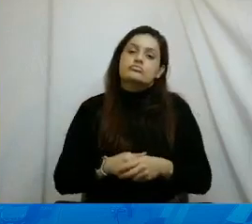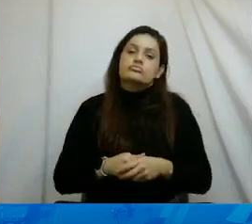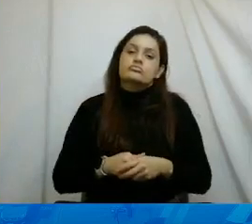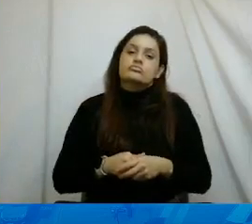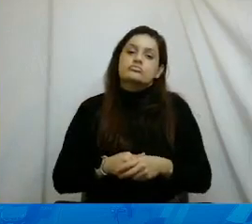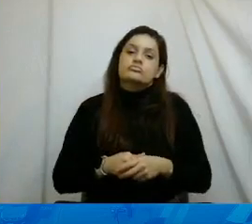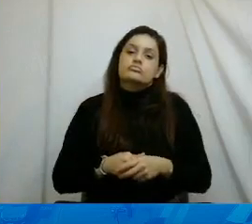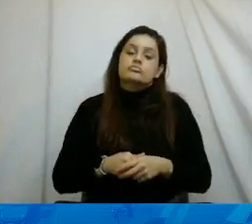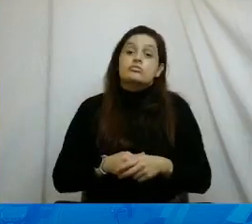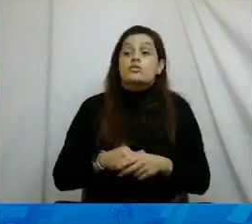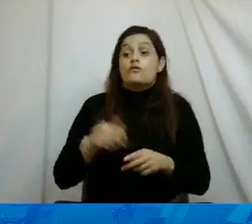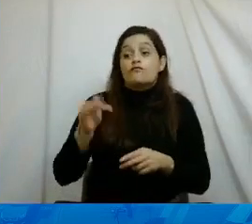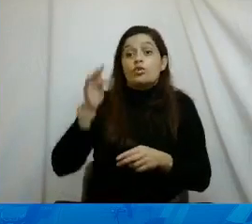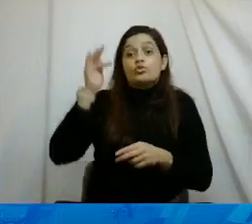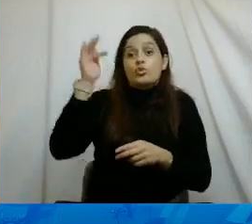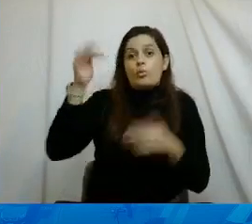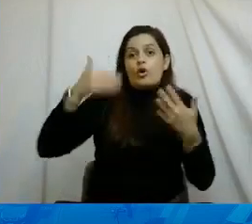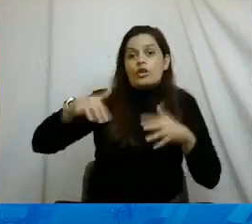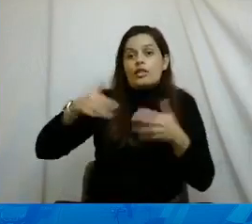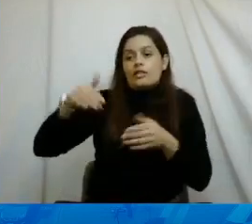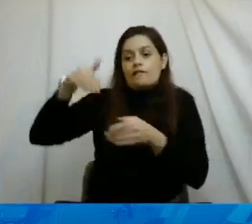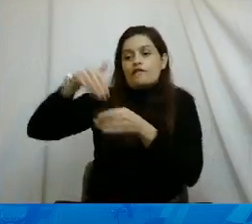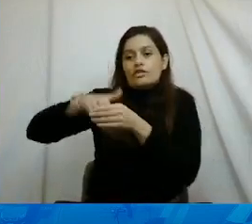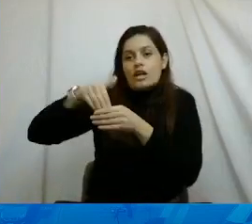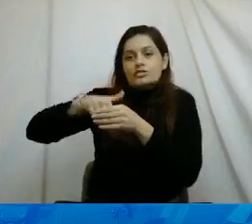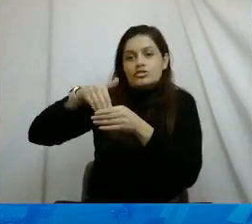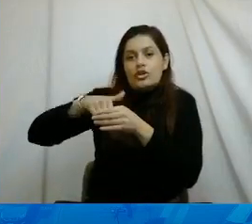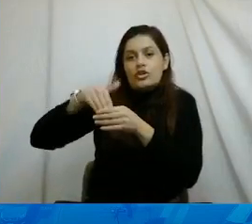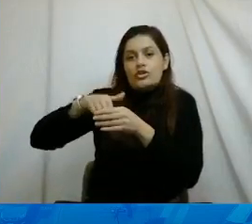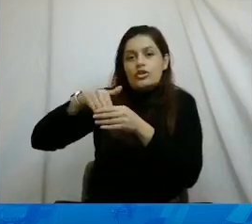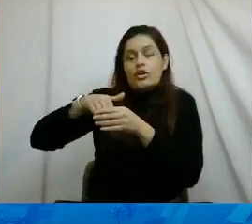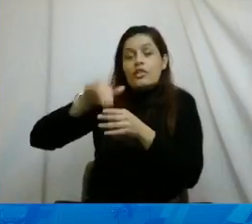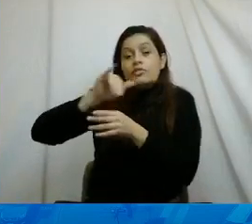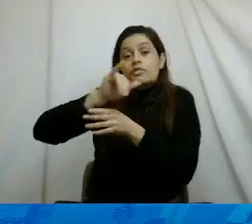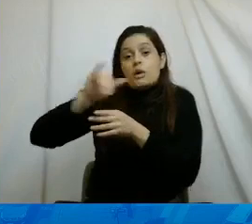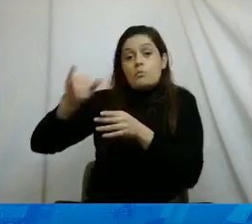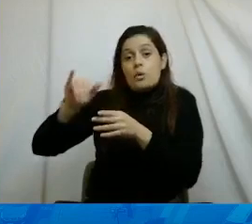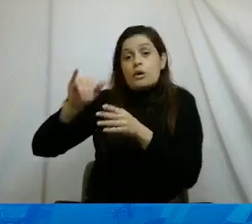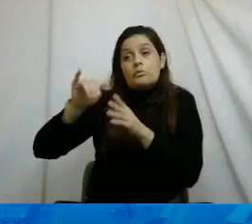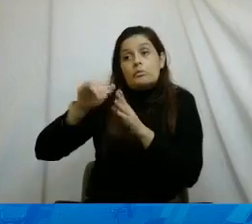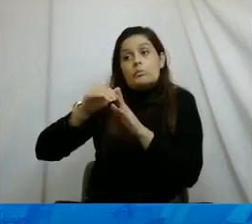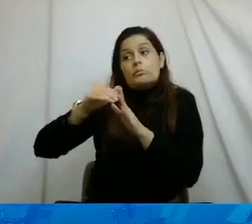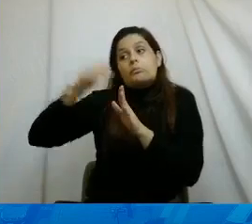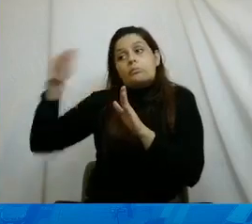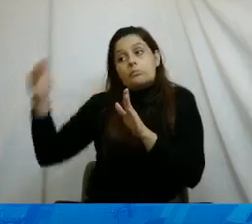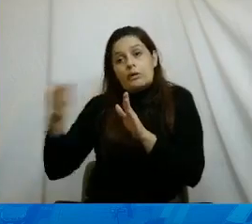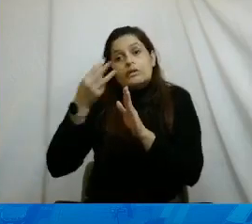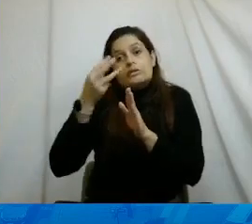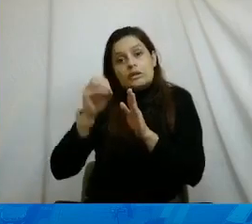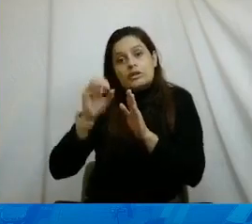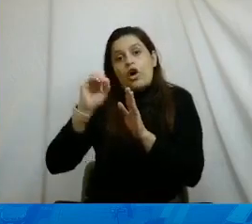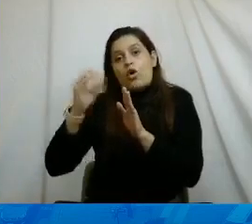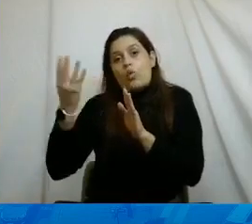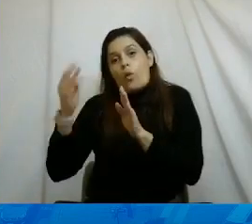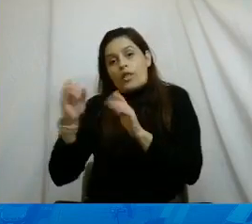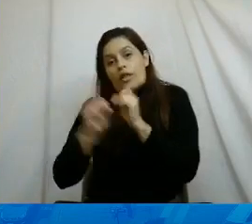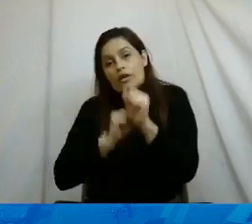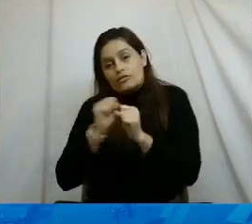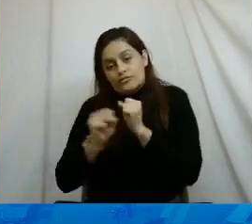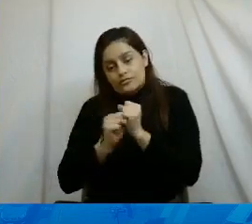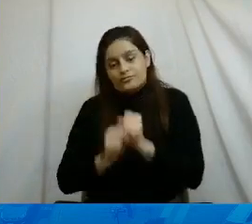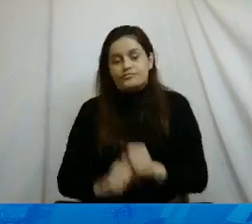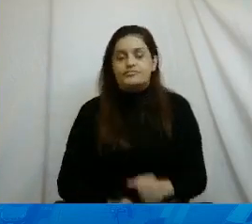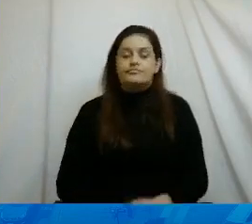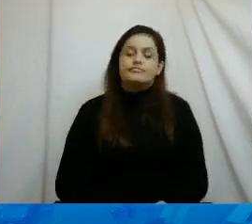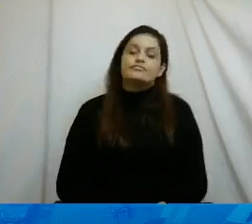fijar los destinos de nuestro país para los próximos probablemente 30 o 40 años. Eso, gracias.